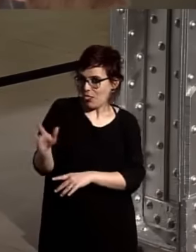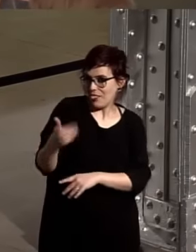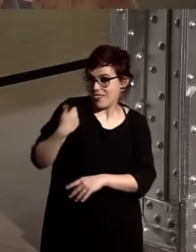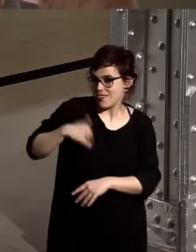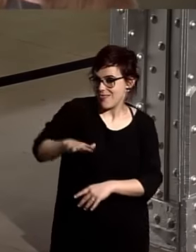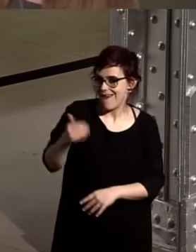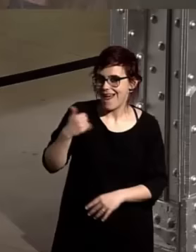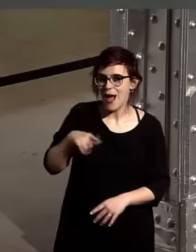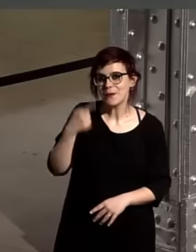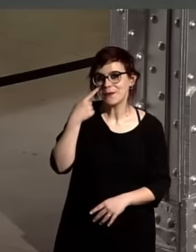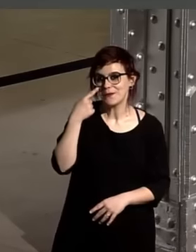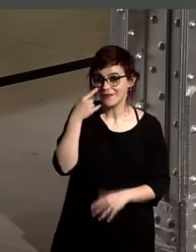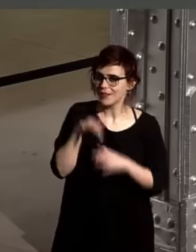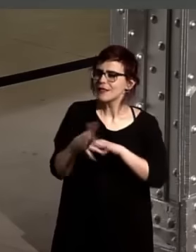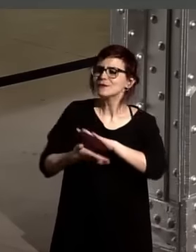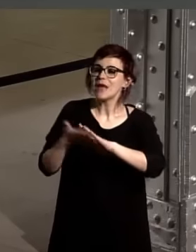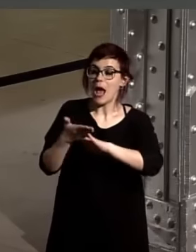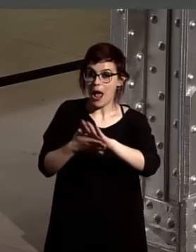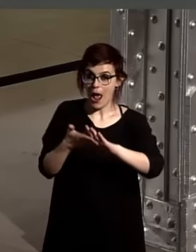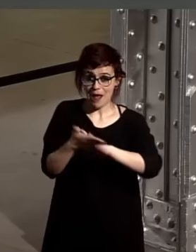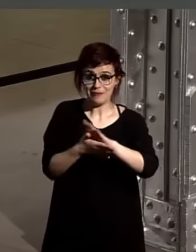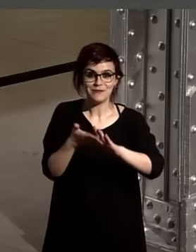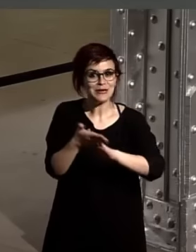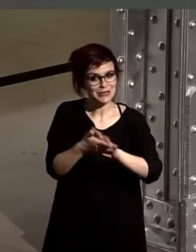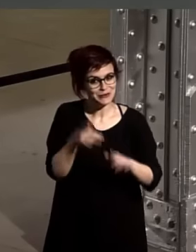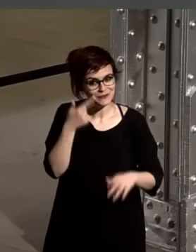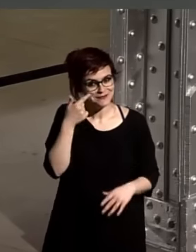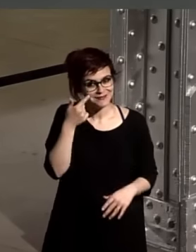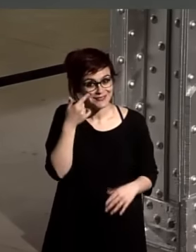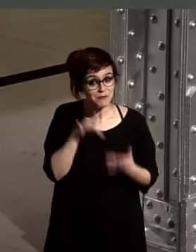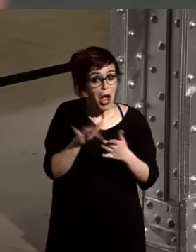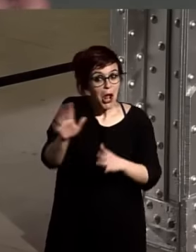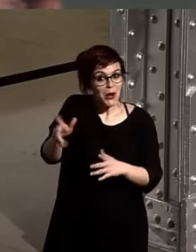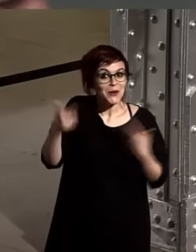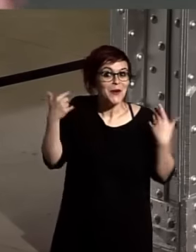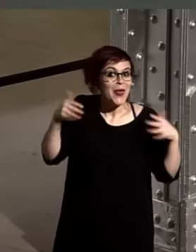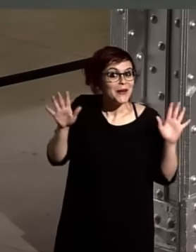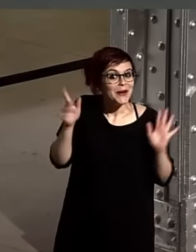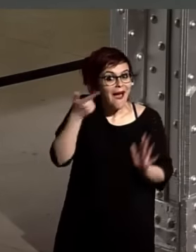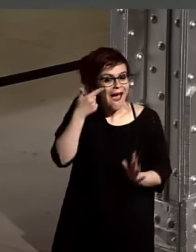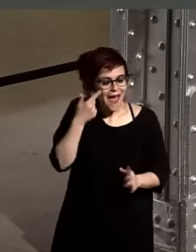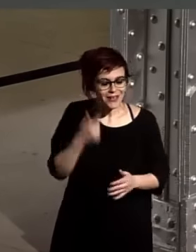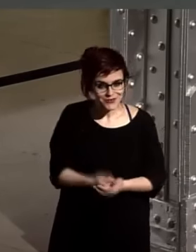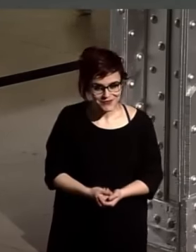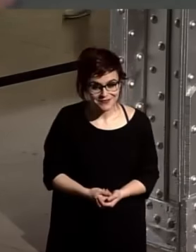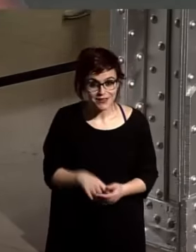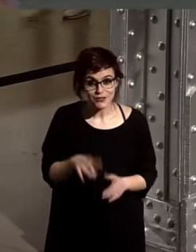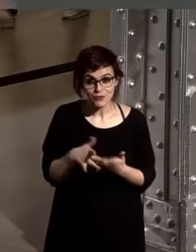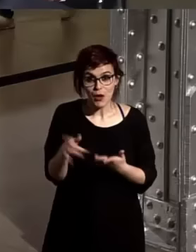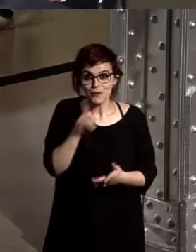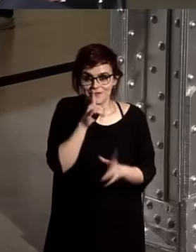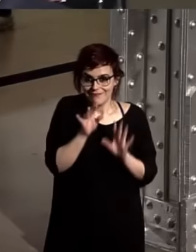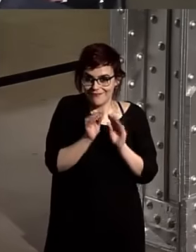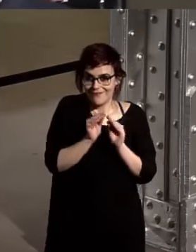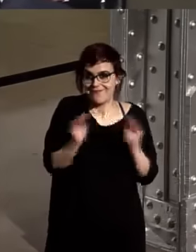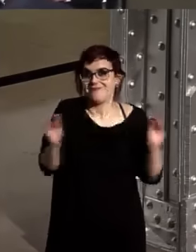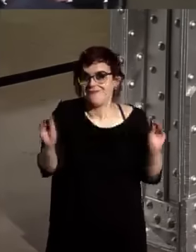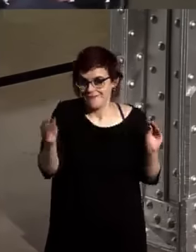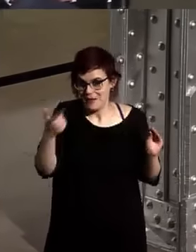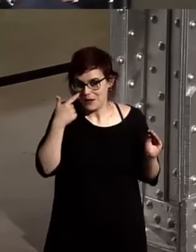luego hablaremos de ello que tiene robado eso están tan callados todavía